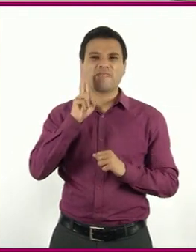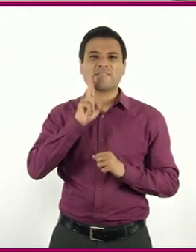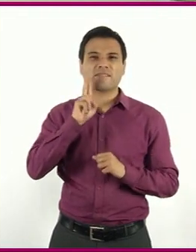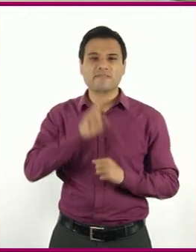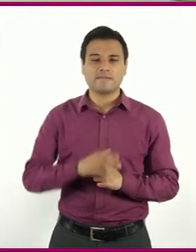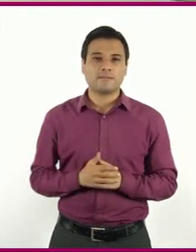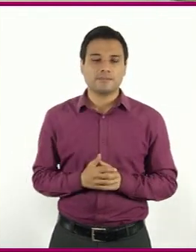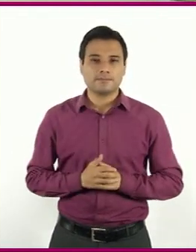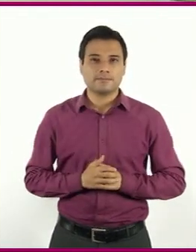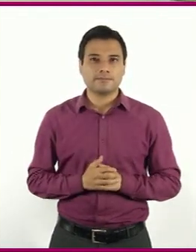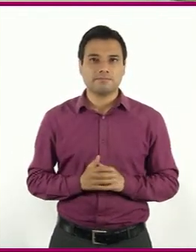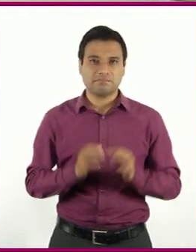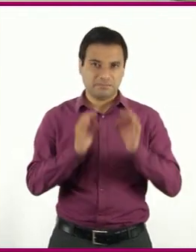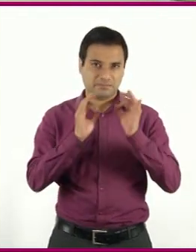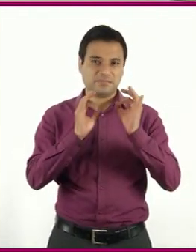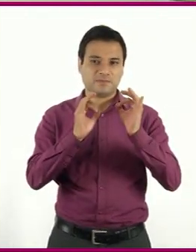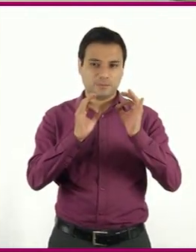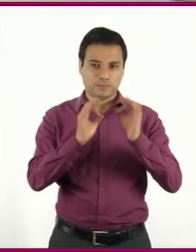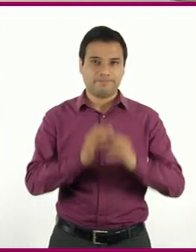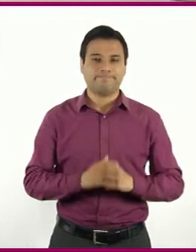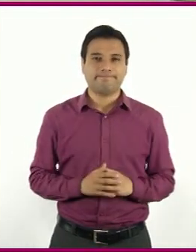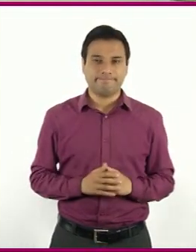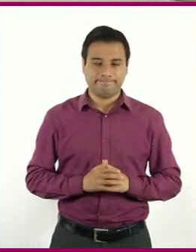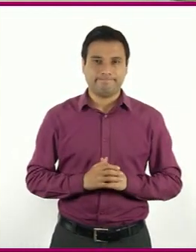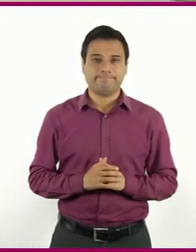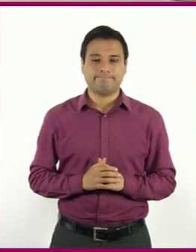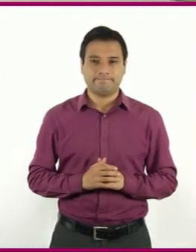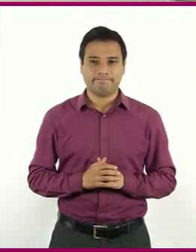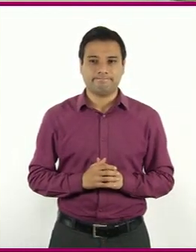Perfecto, profe. Muy bien. Bien, Daniel.